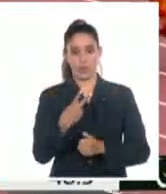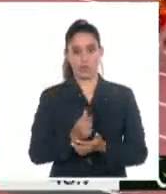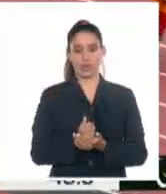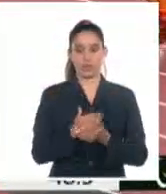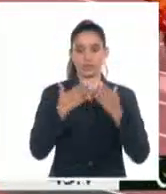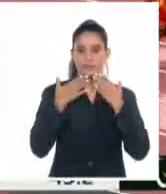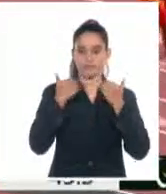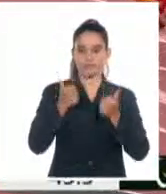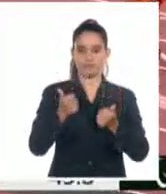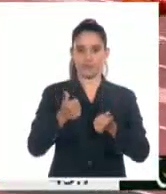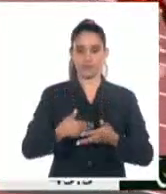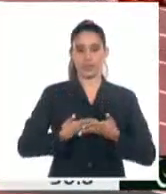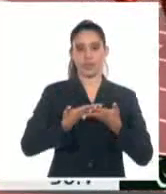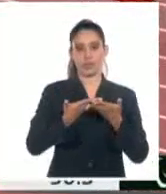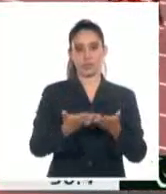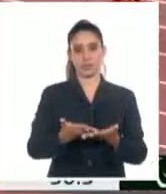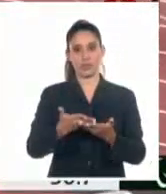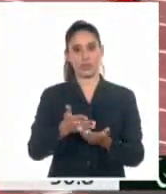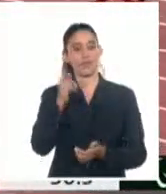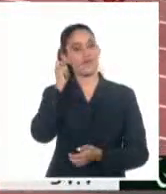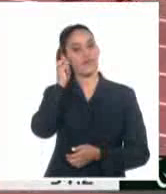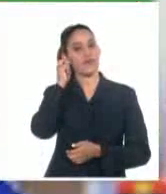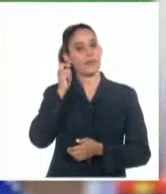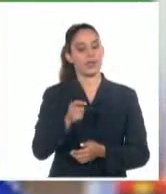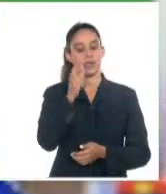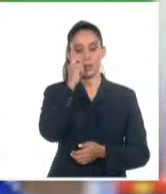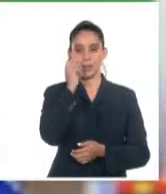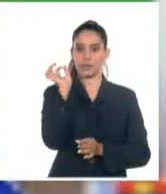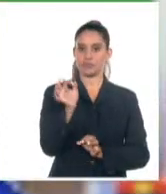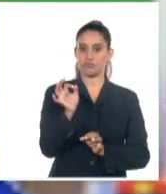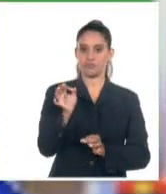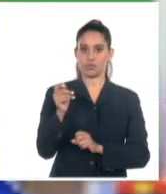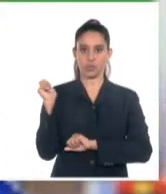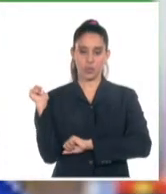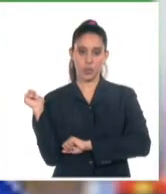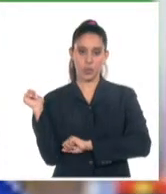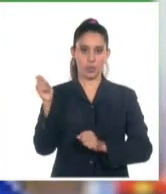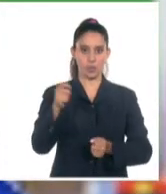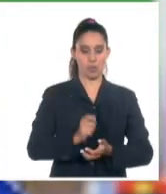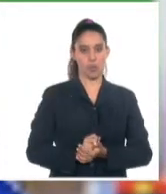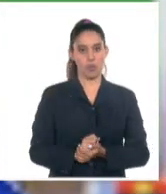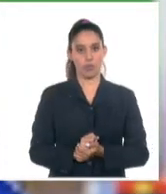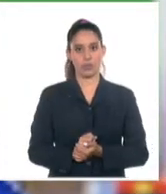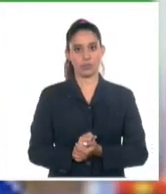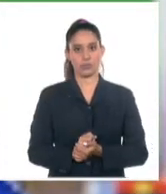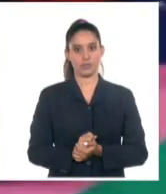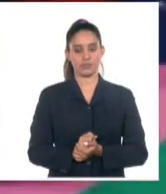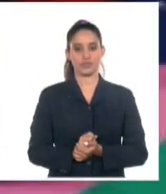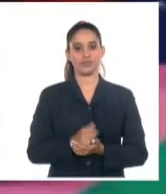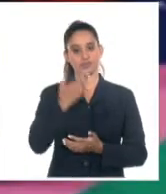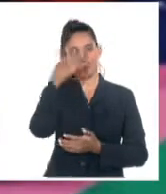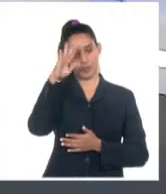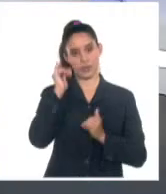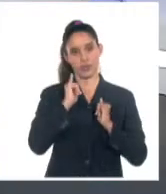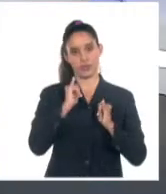el reconocimiento en las ramas femenil y varonil respectivamente. En Barek Miguel Elba Valdés, Canal Cubano de Noticias.